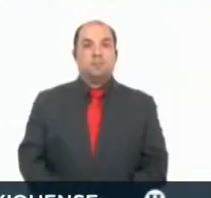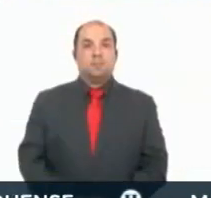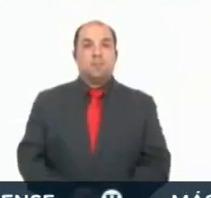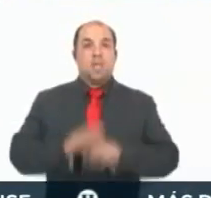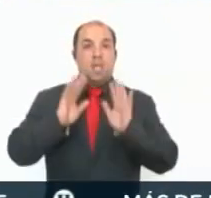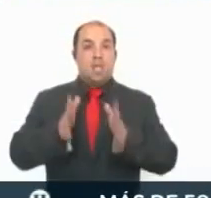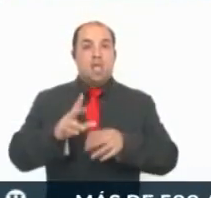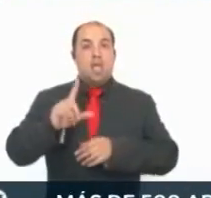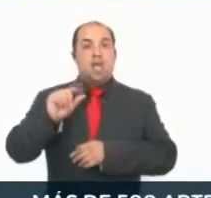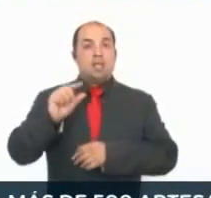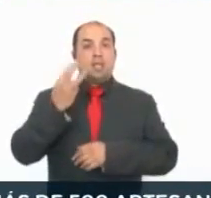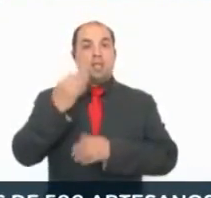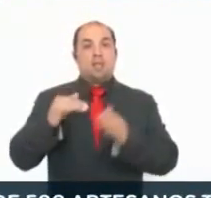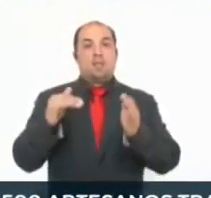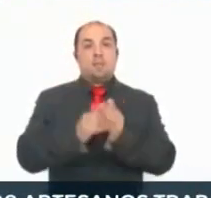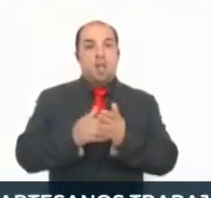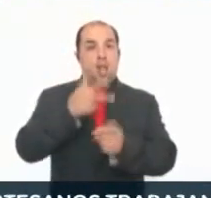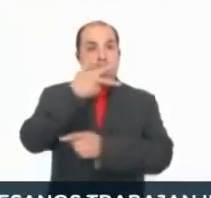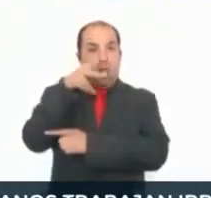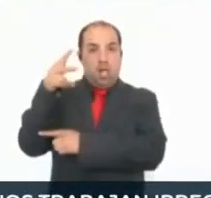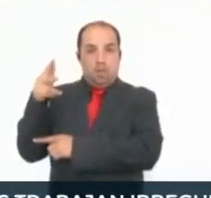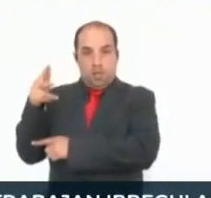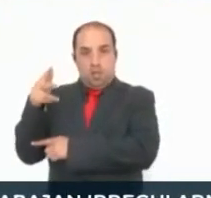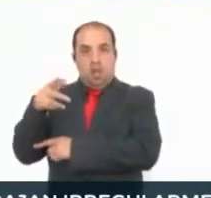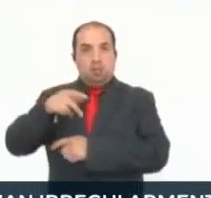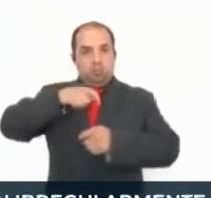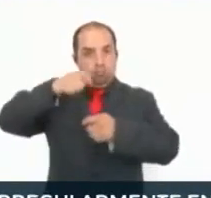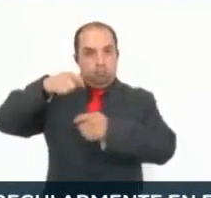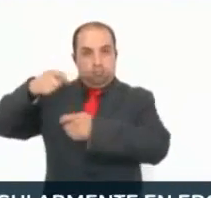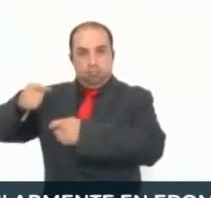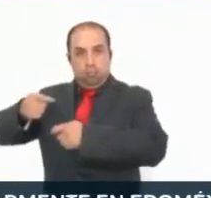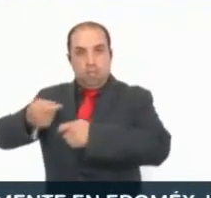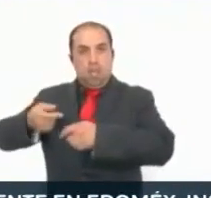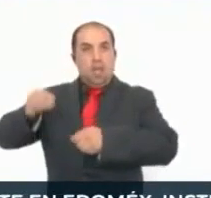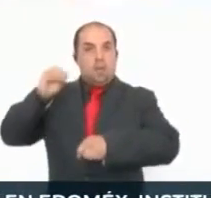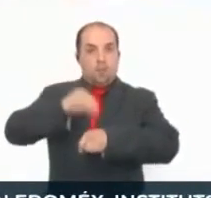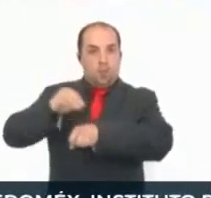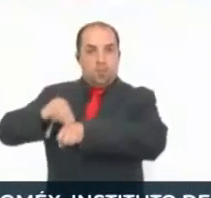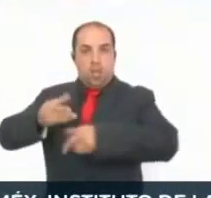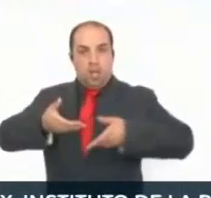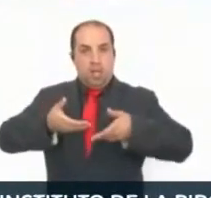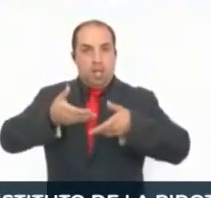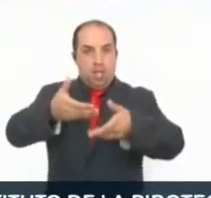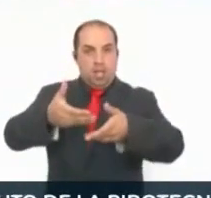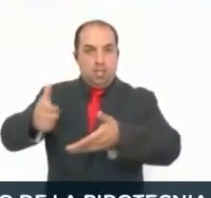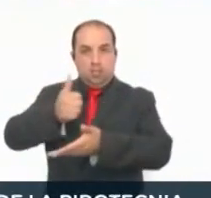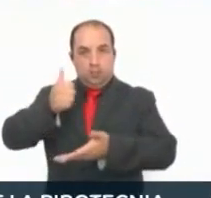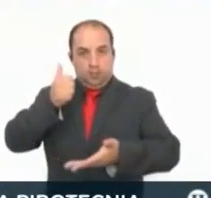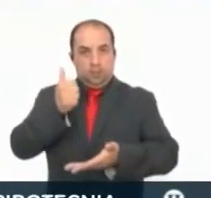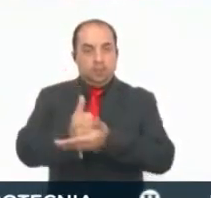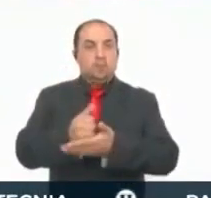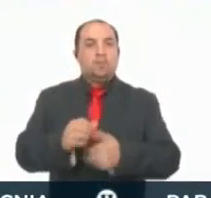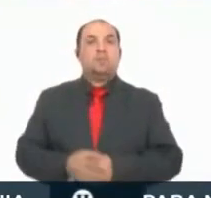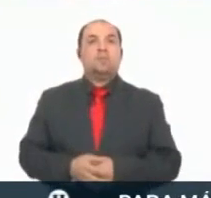a 73 mil cámaras de video en las calles de la ciudad y a